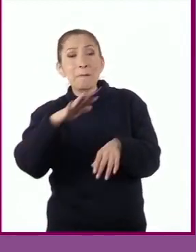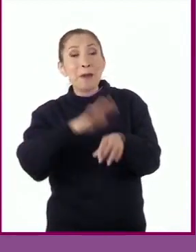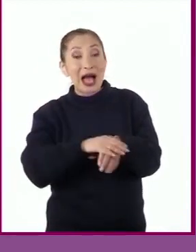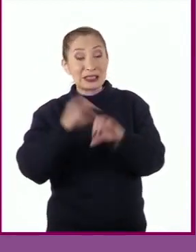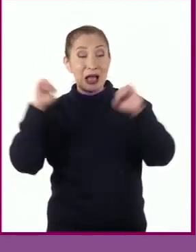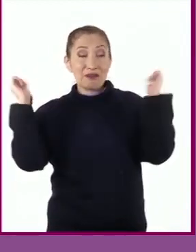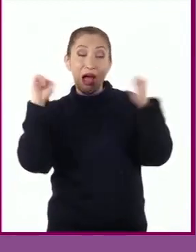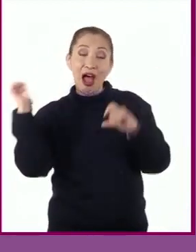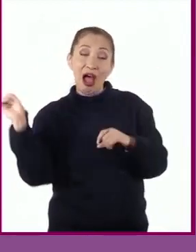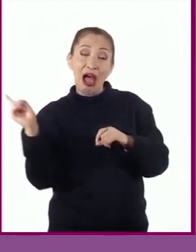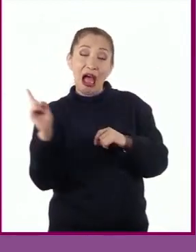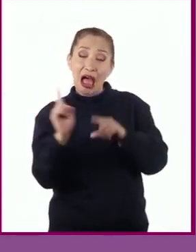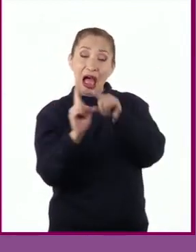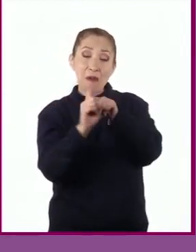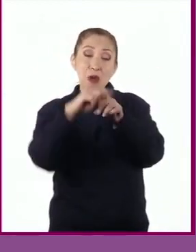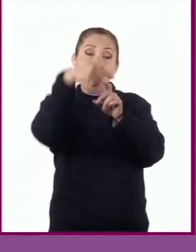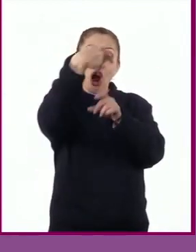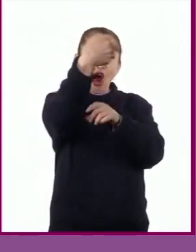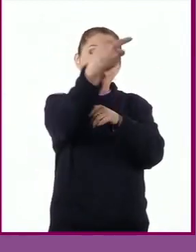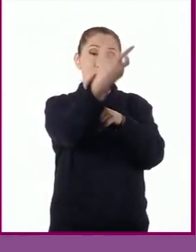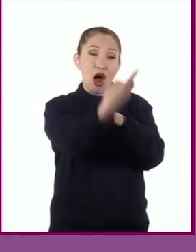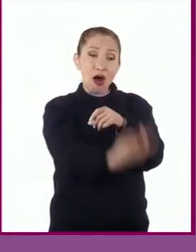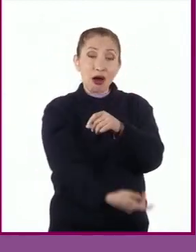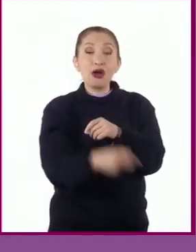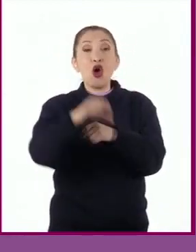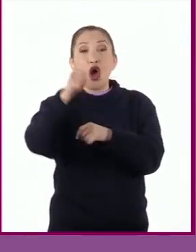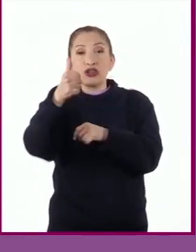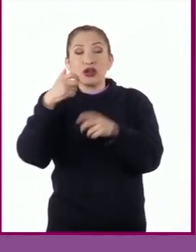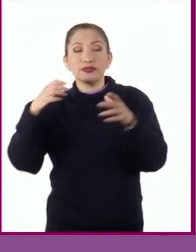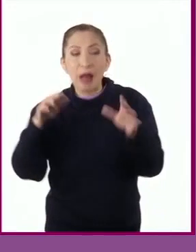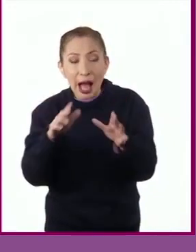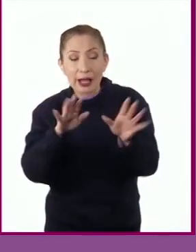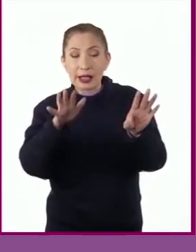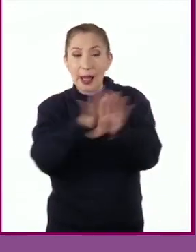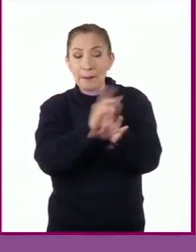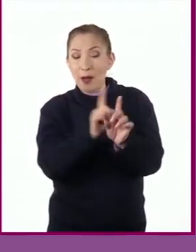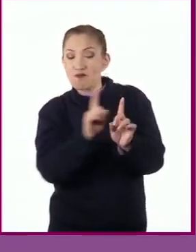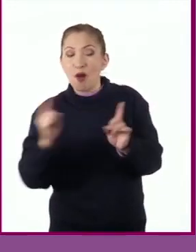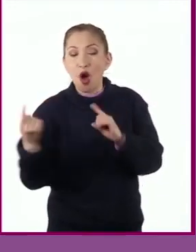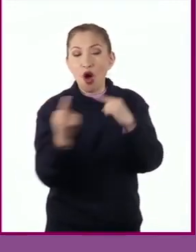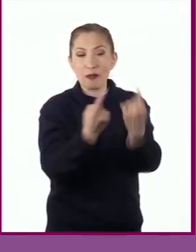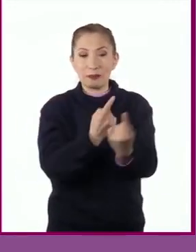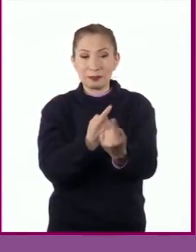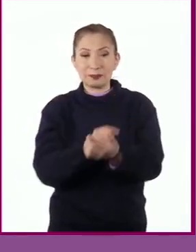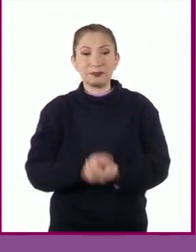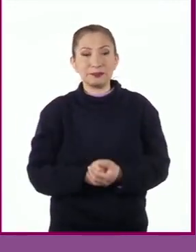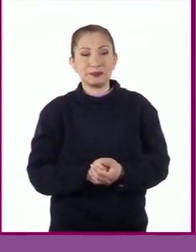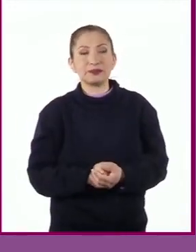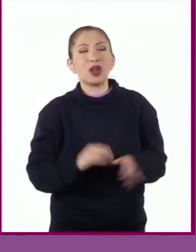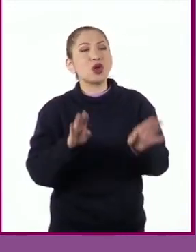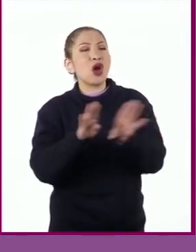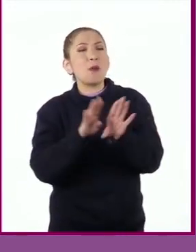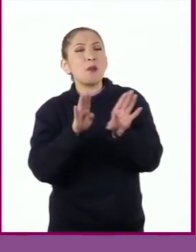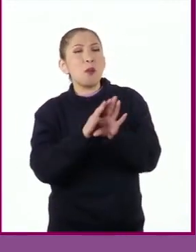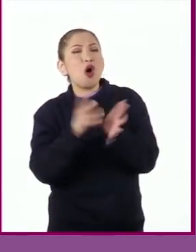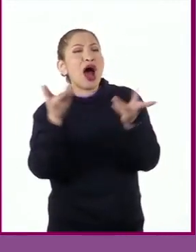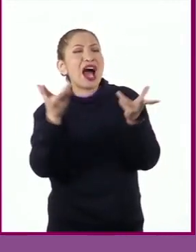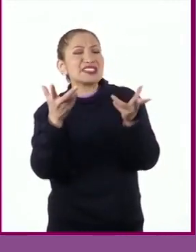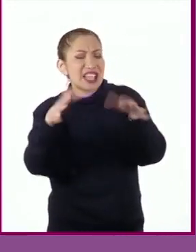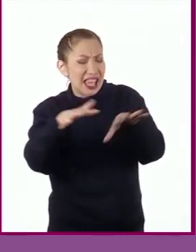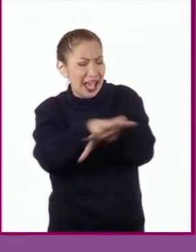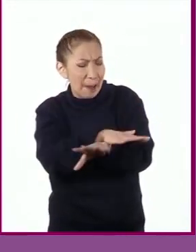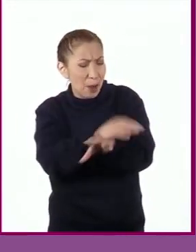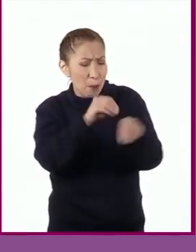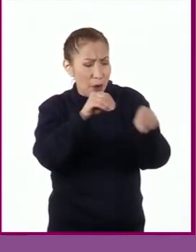el corredor principal. Los demás han tenido que frenar cambiando su movimiento. ¿Cómo se provoca un cambio